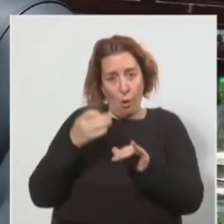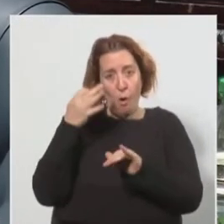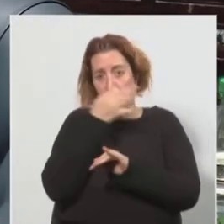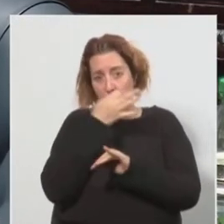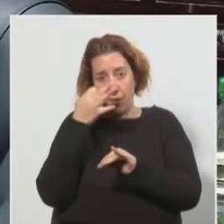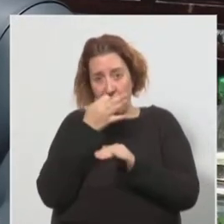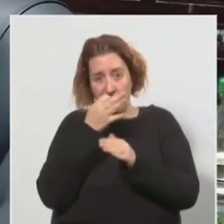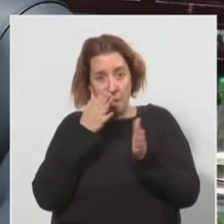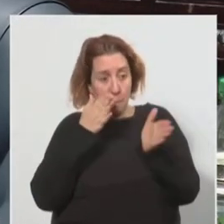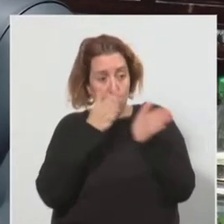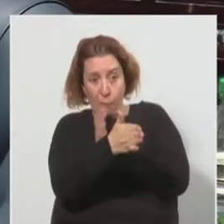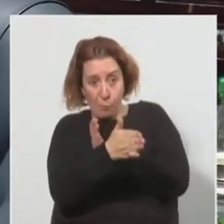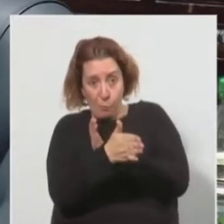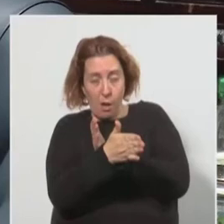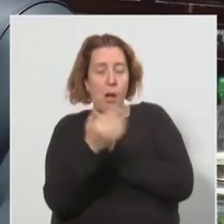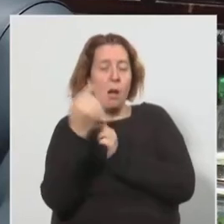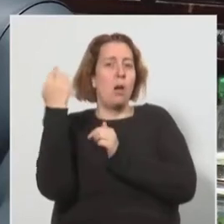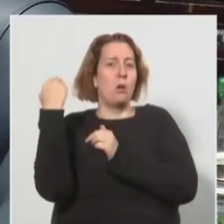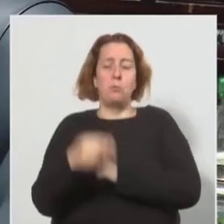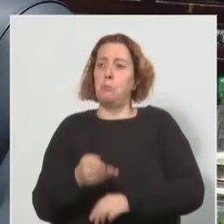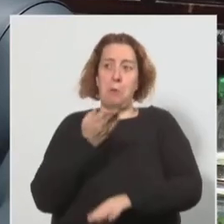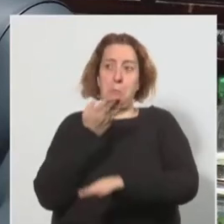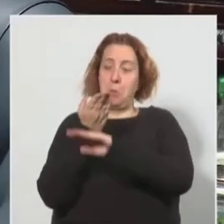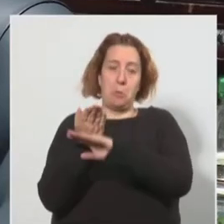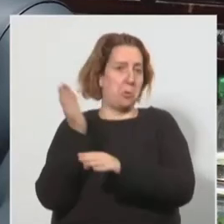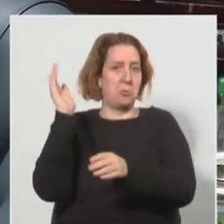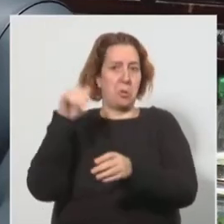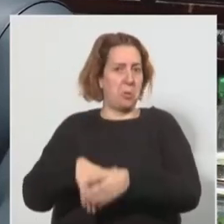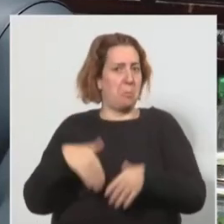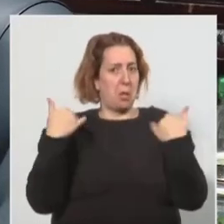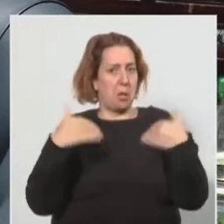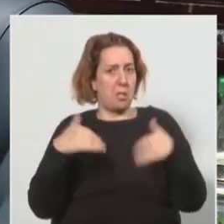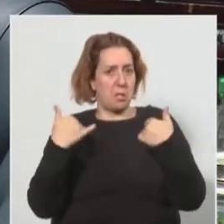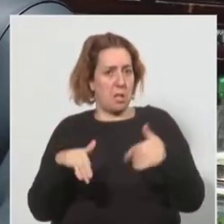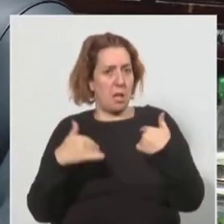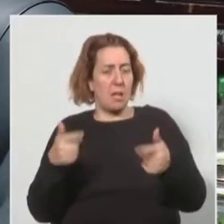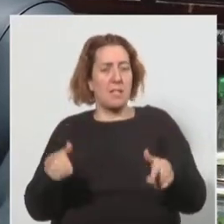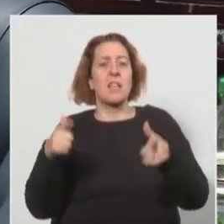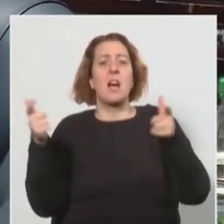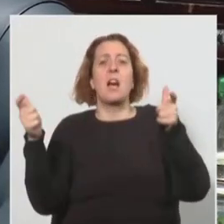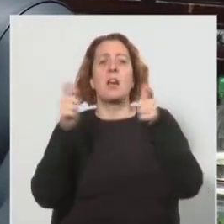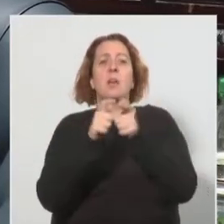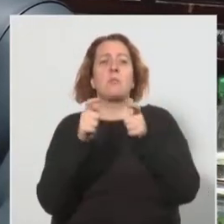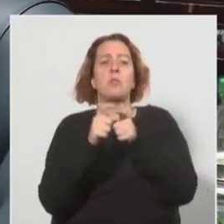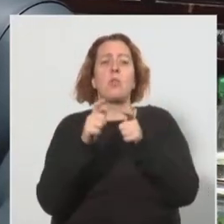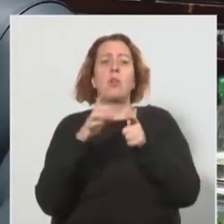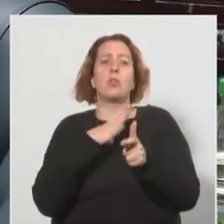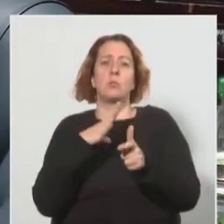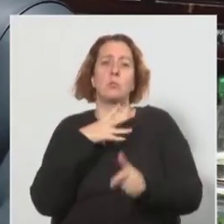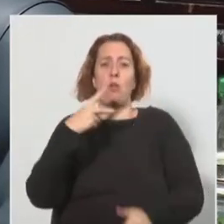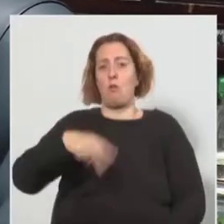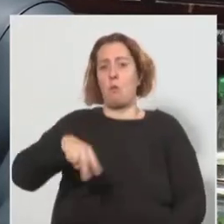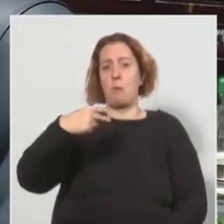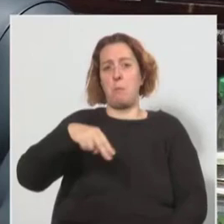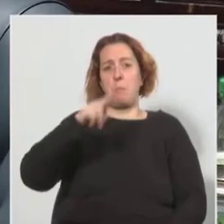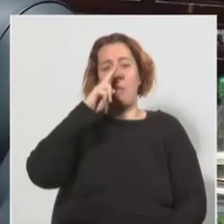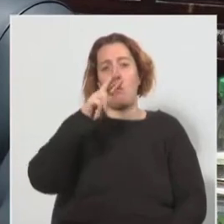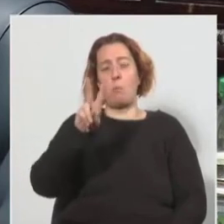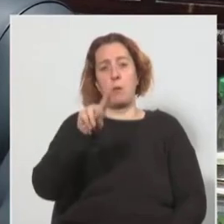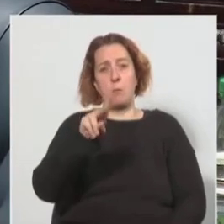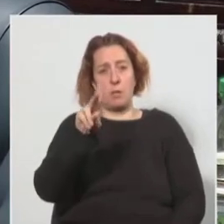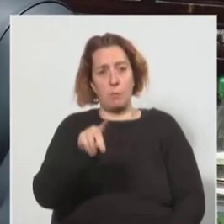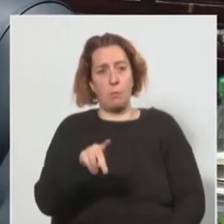nunca le pidió que interviniera para agilizar el proceso durante esa reunión que mantuvieron en noviembre de